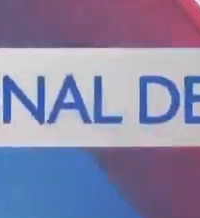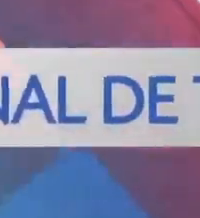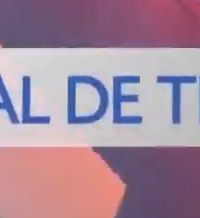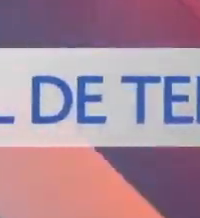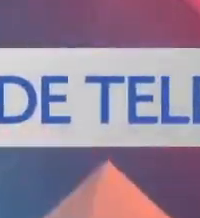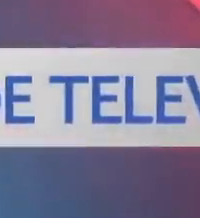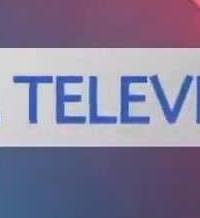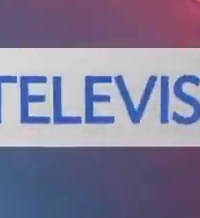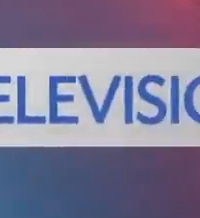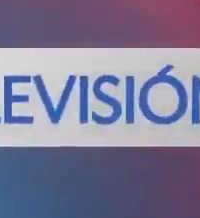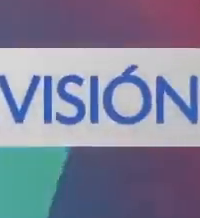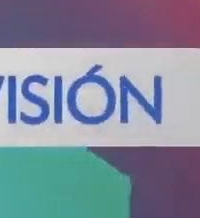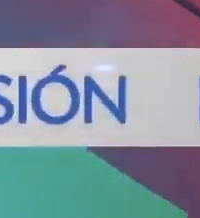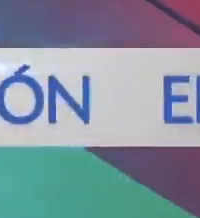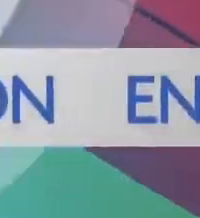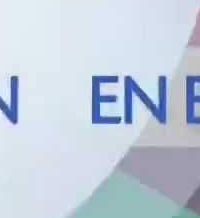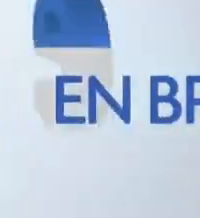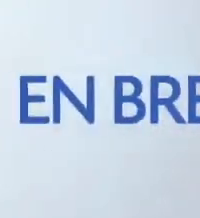la